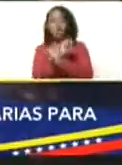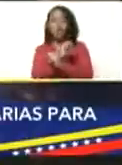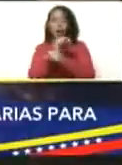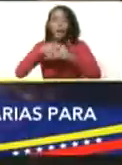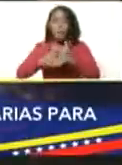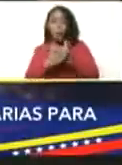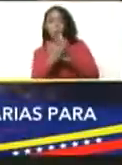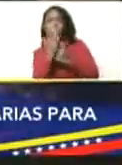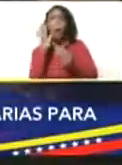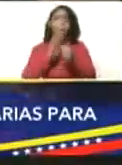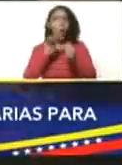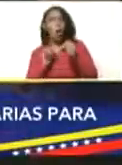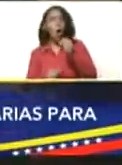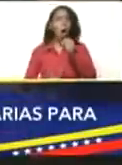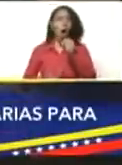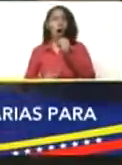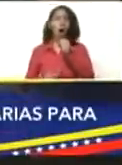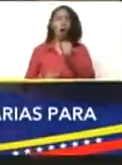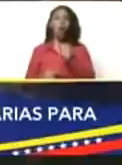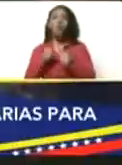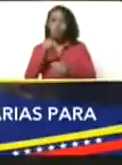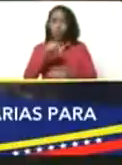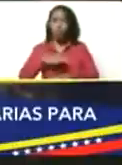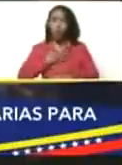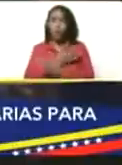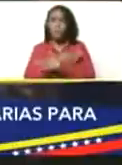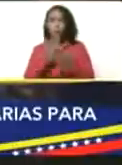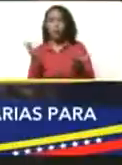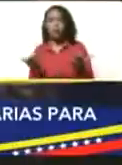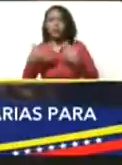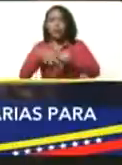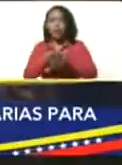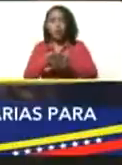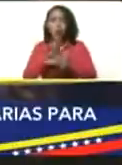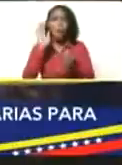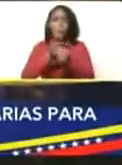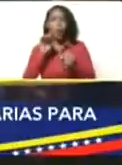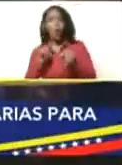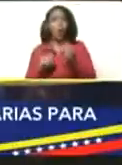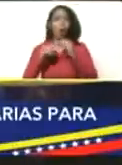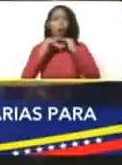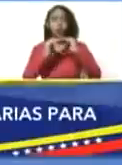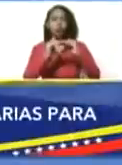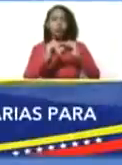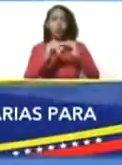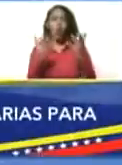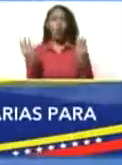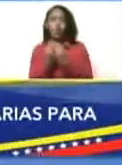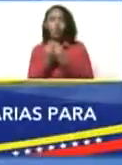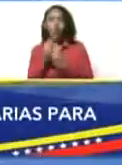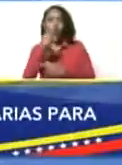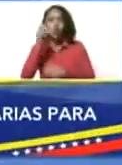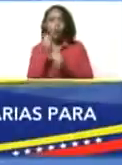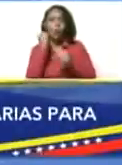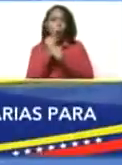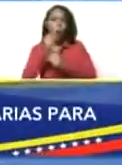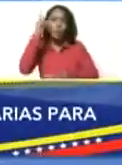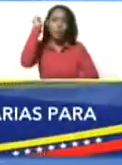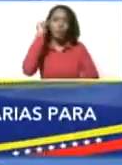amaneces cantando, estás en disposición de combinar el canto del llano con tu labor de